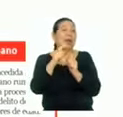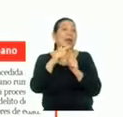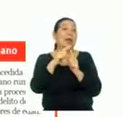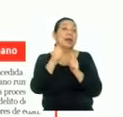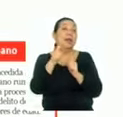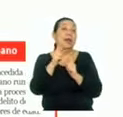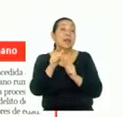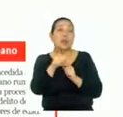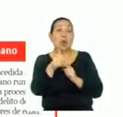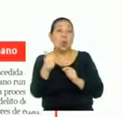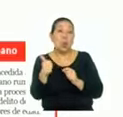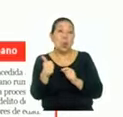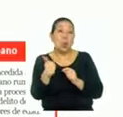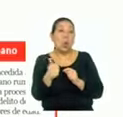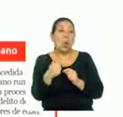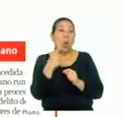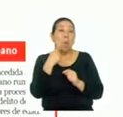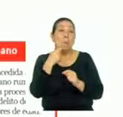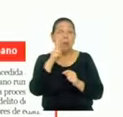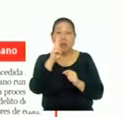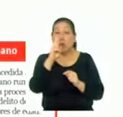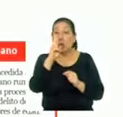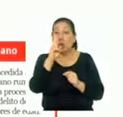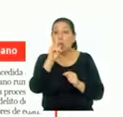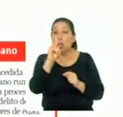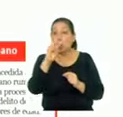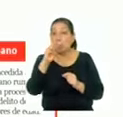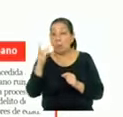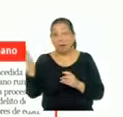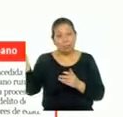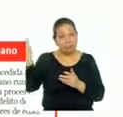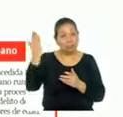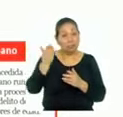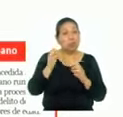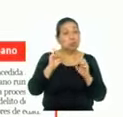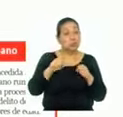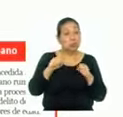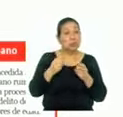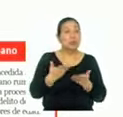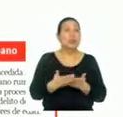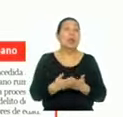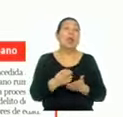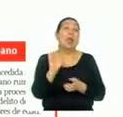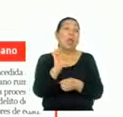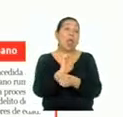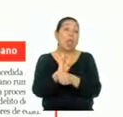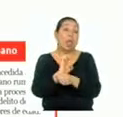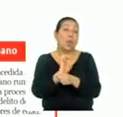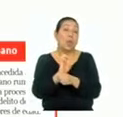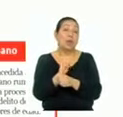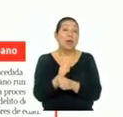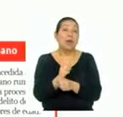y finalmente el caso de un rumano que su extradición fue concedida a Ecuador,